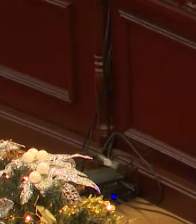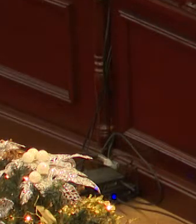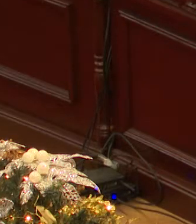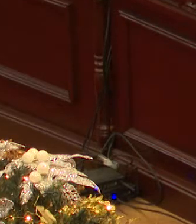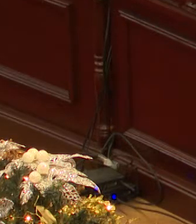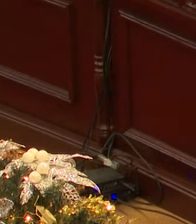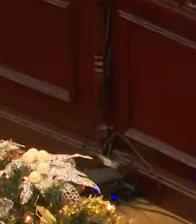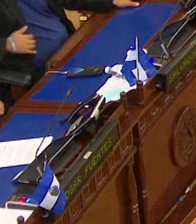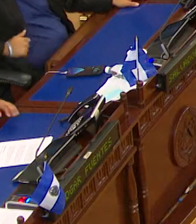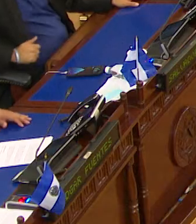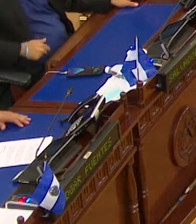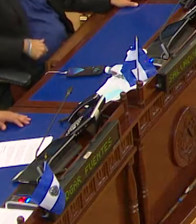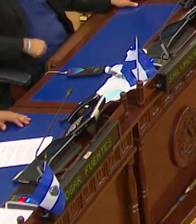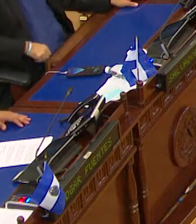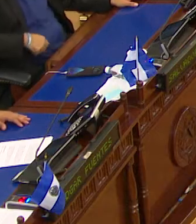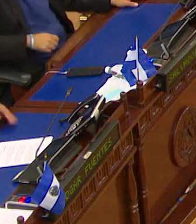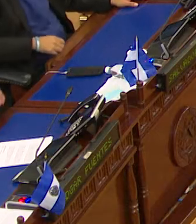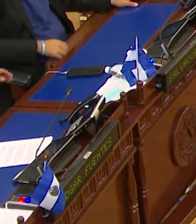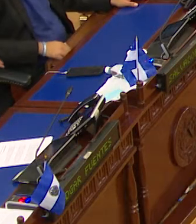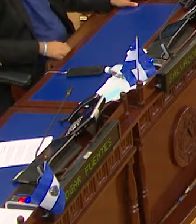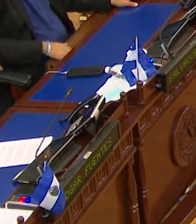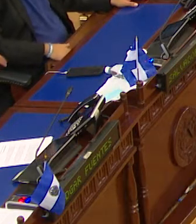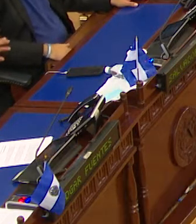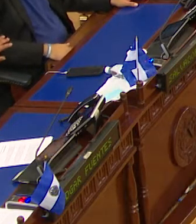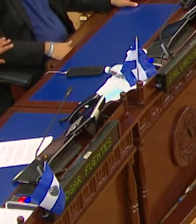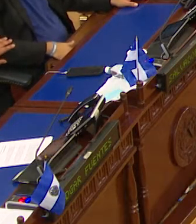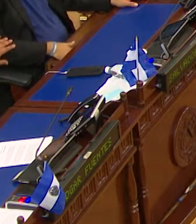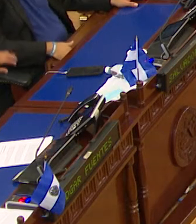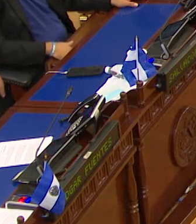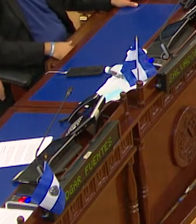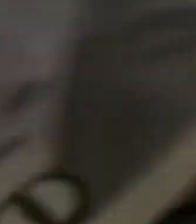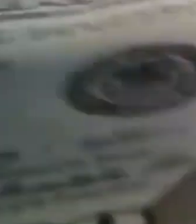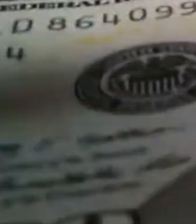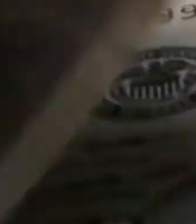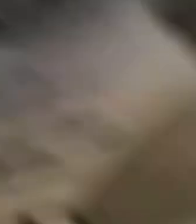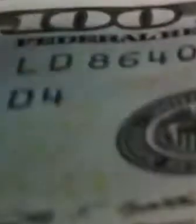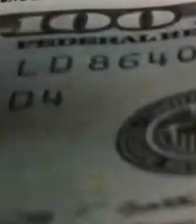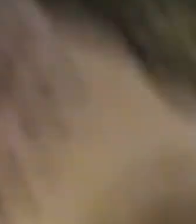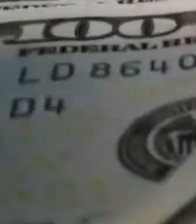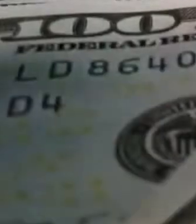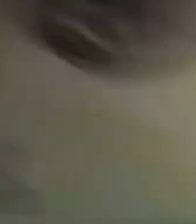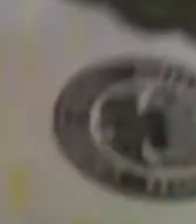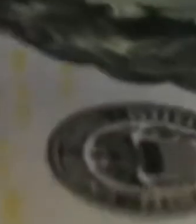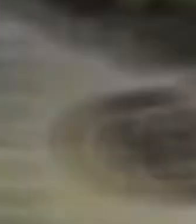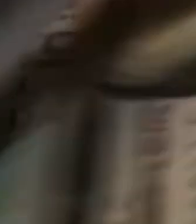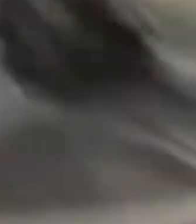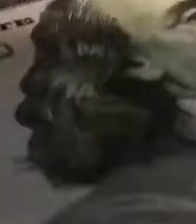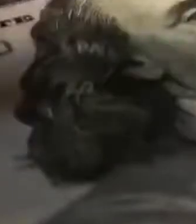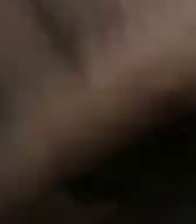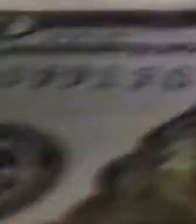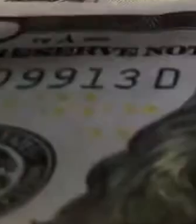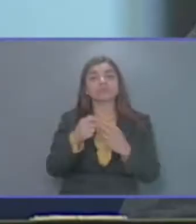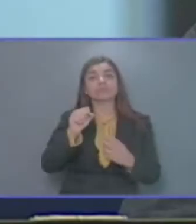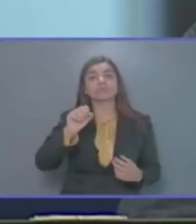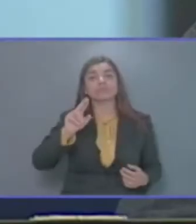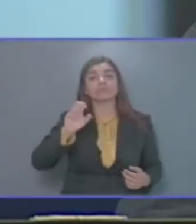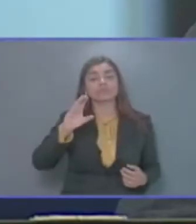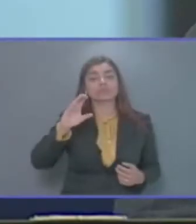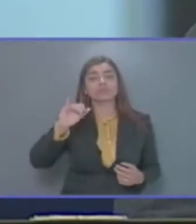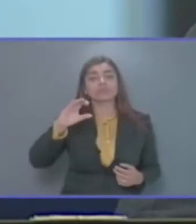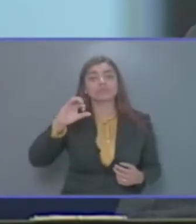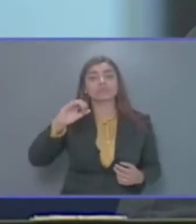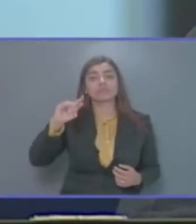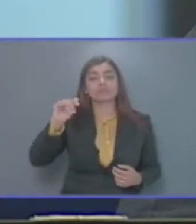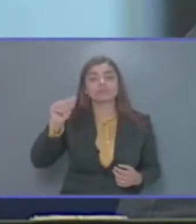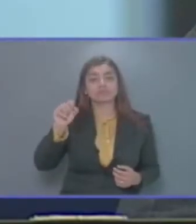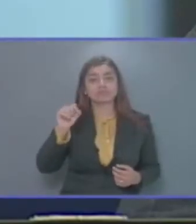de derechos e impuestos por la introducción al país de bienes nuevos hasta por $3,000. Vamos